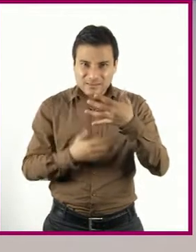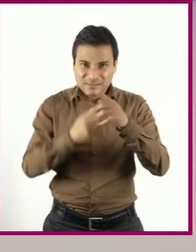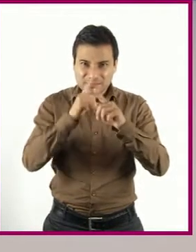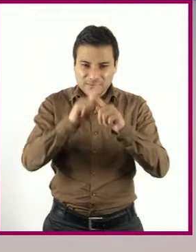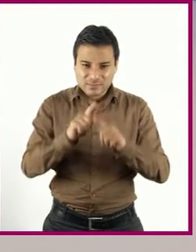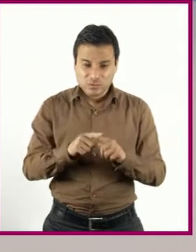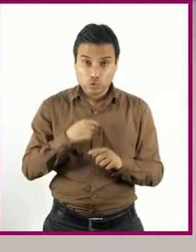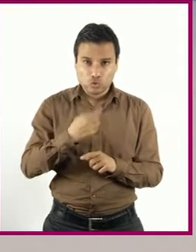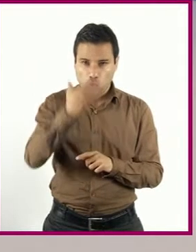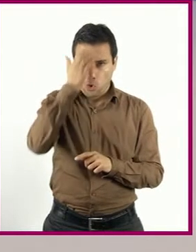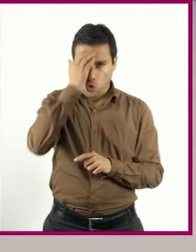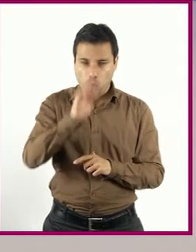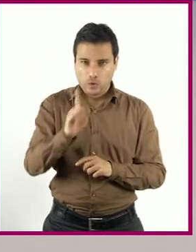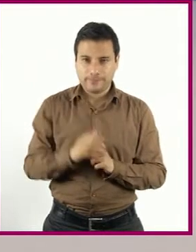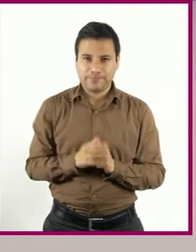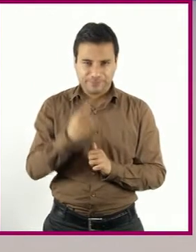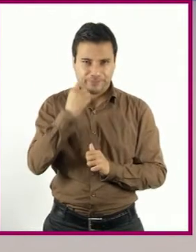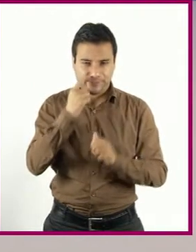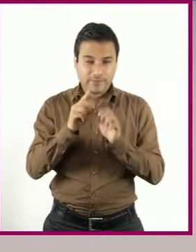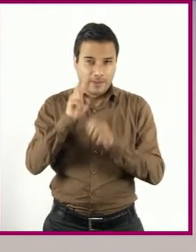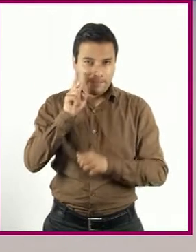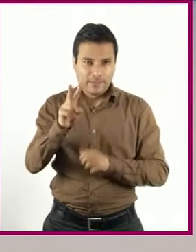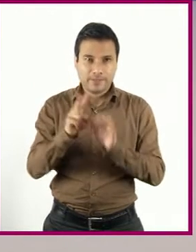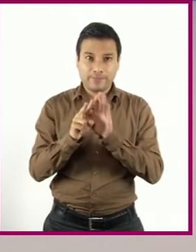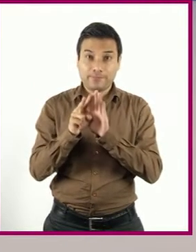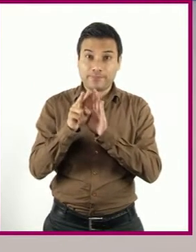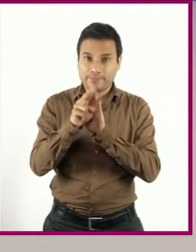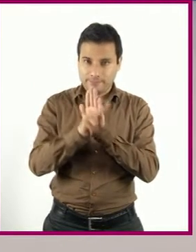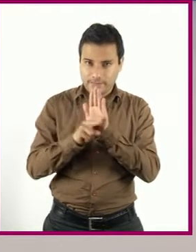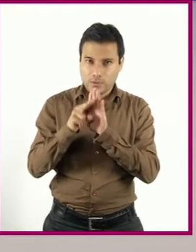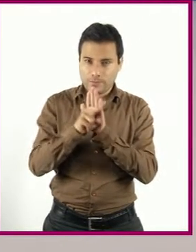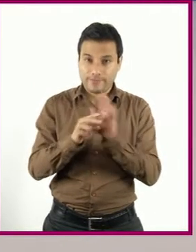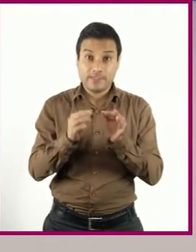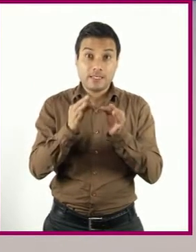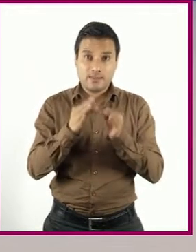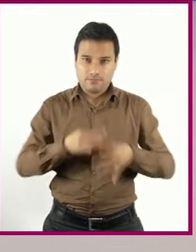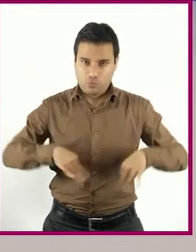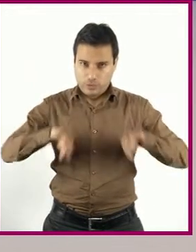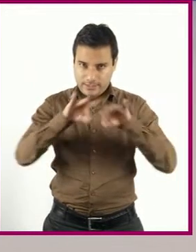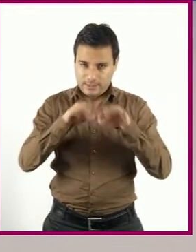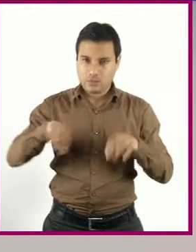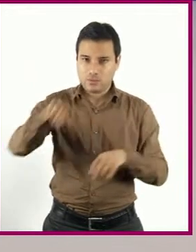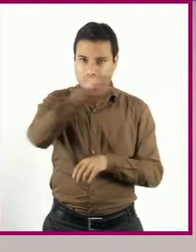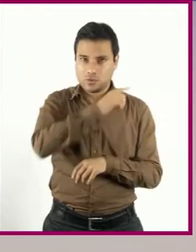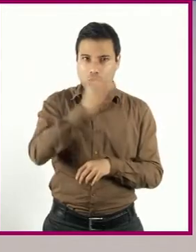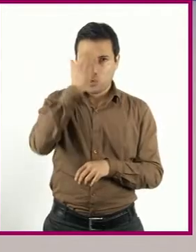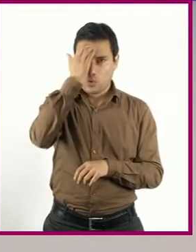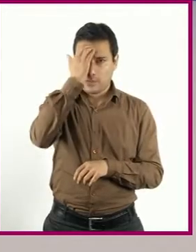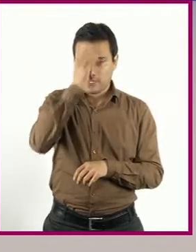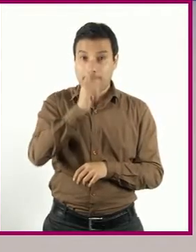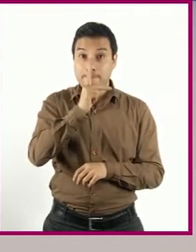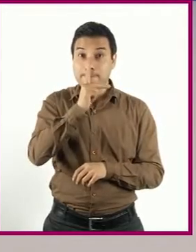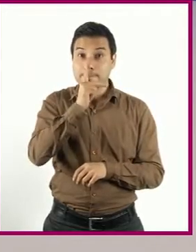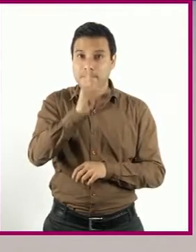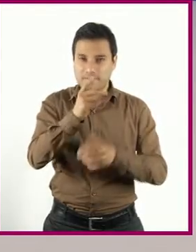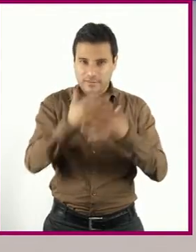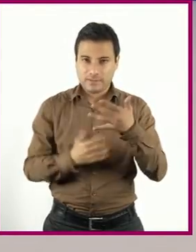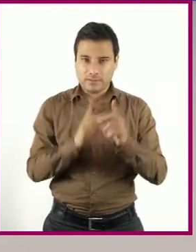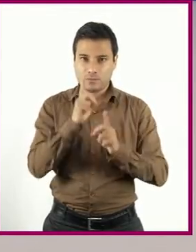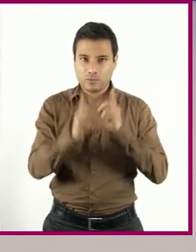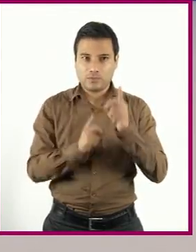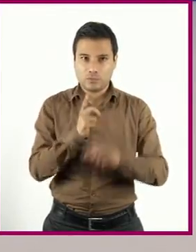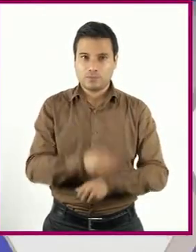juego. Veamos el siguiente video que nos ayudará a entender lo importante que es conocer el vocabulario deportivo dentro de un